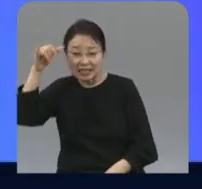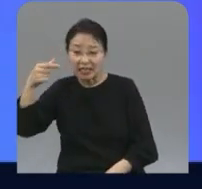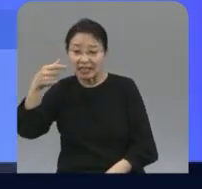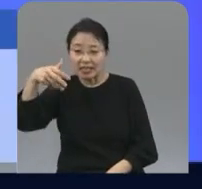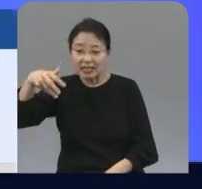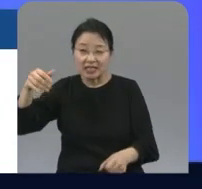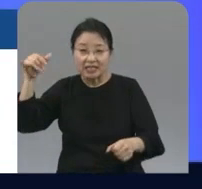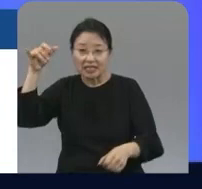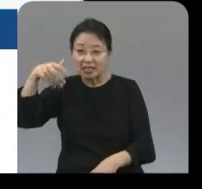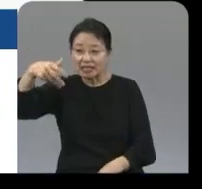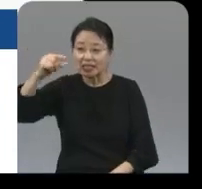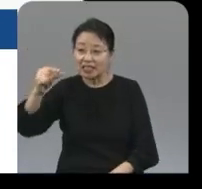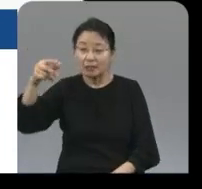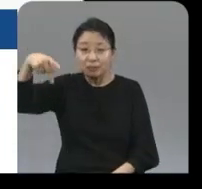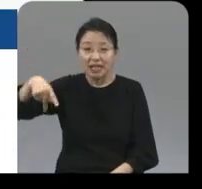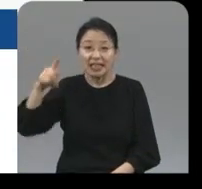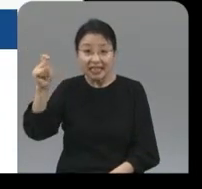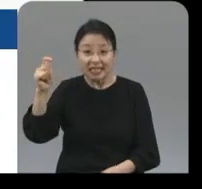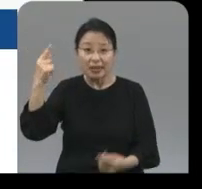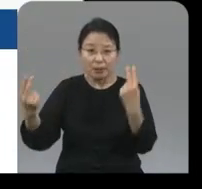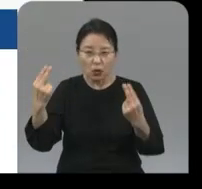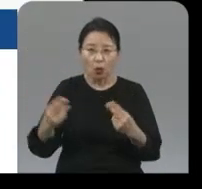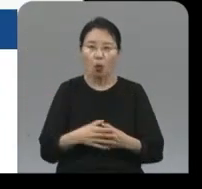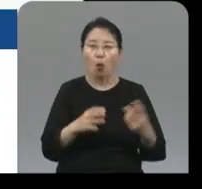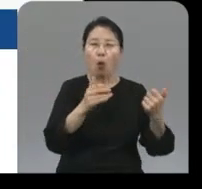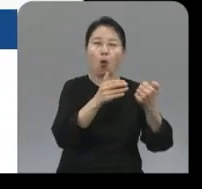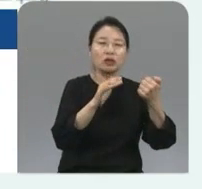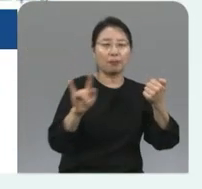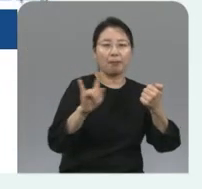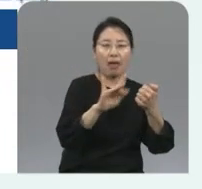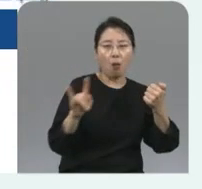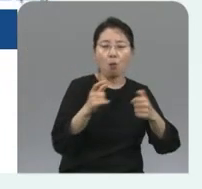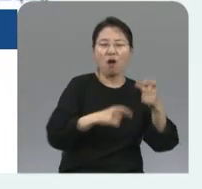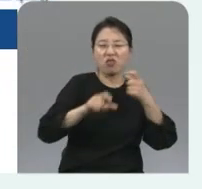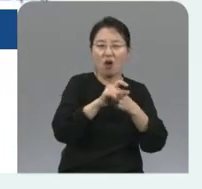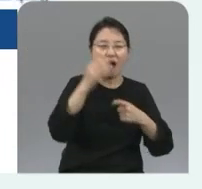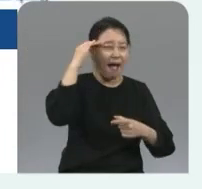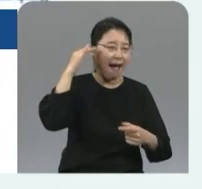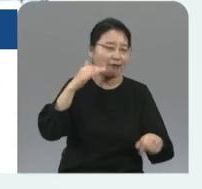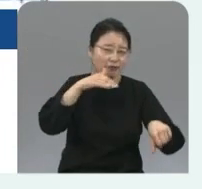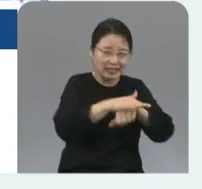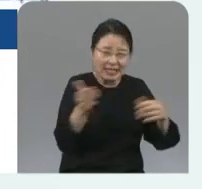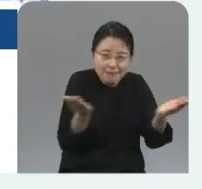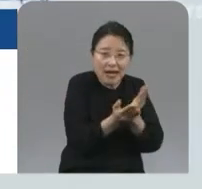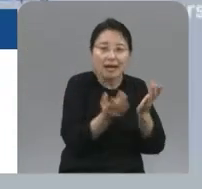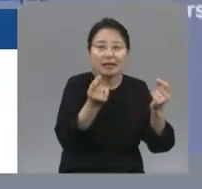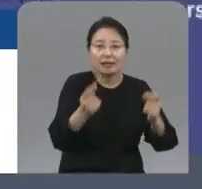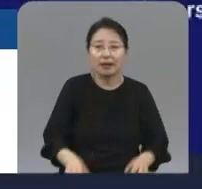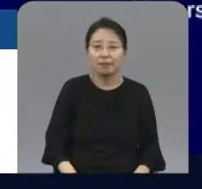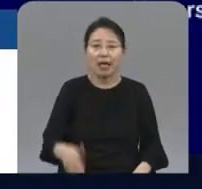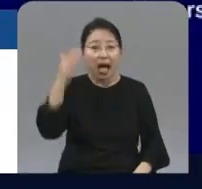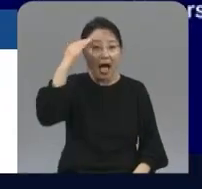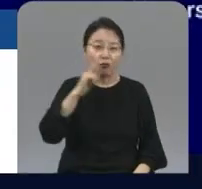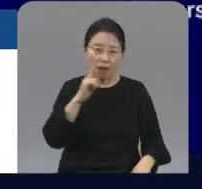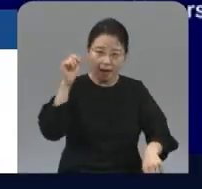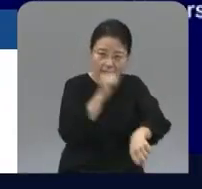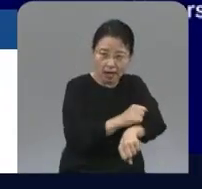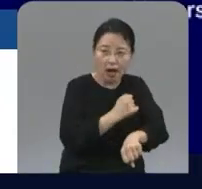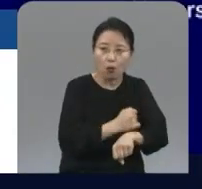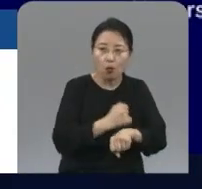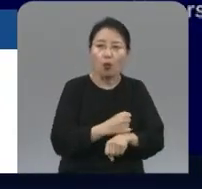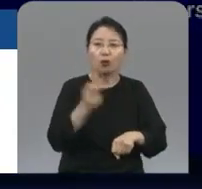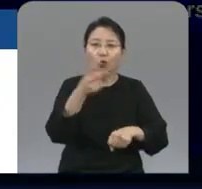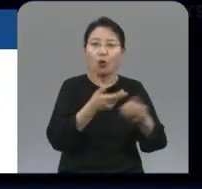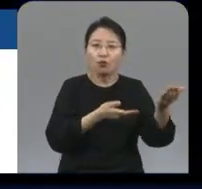50 años de noticias y 9 de blogs que supera unas 6.500 veces el nivel de datos de chetti actualmente existe una